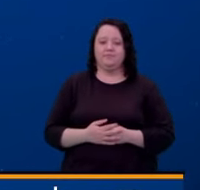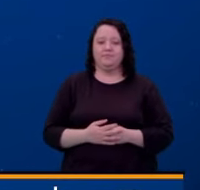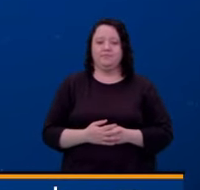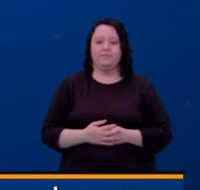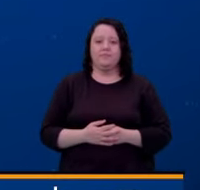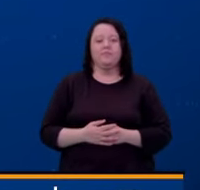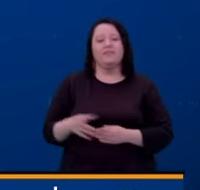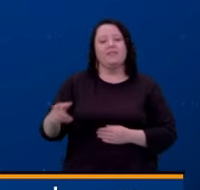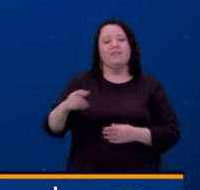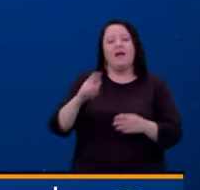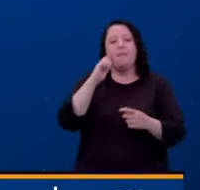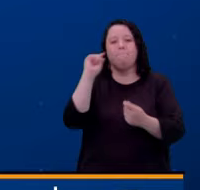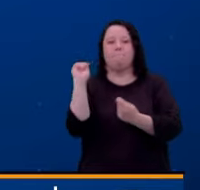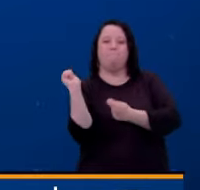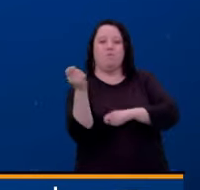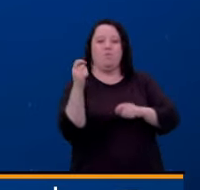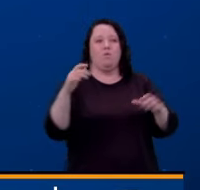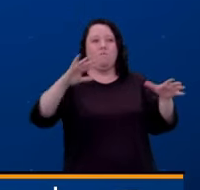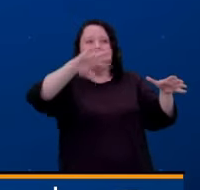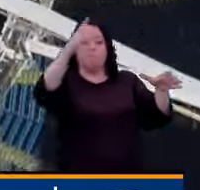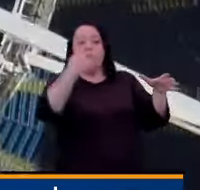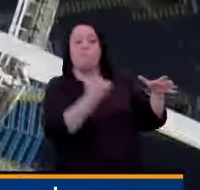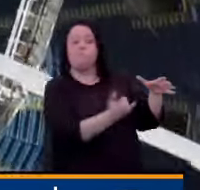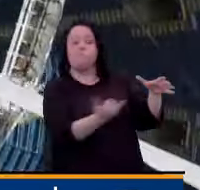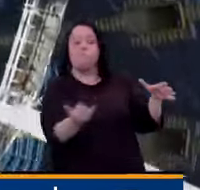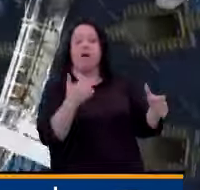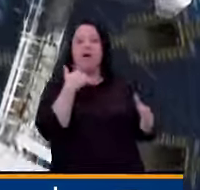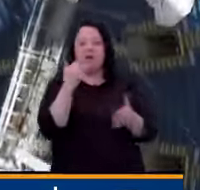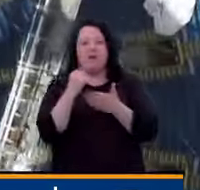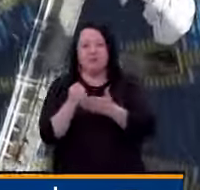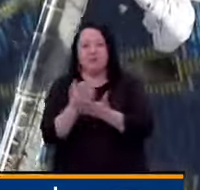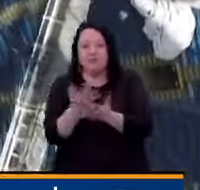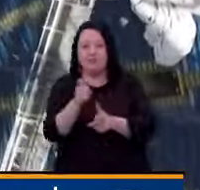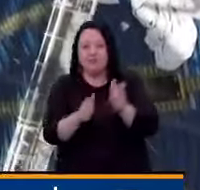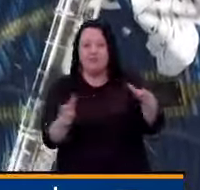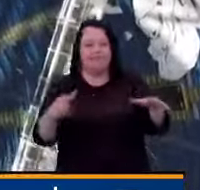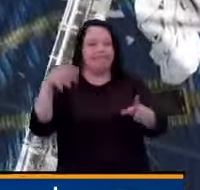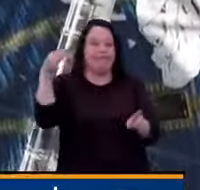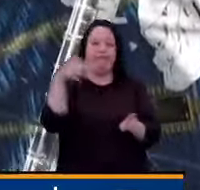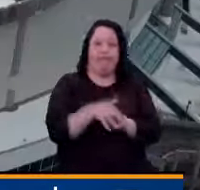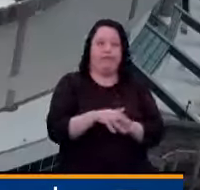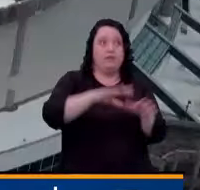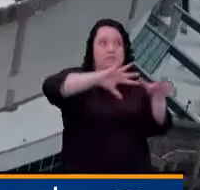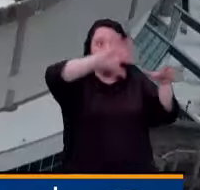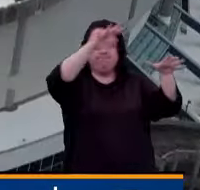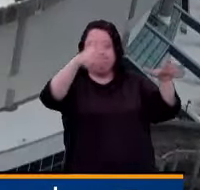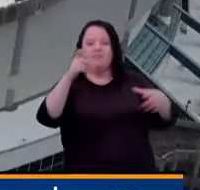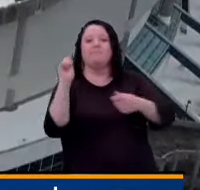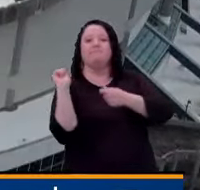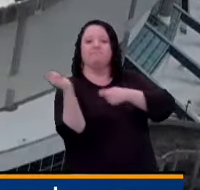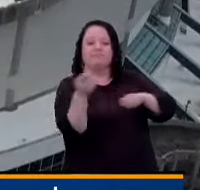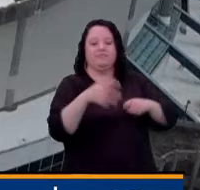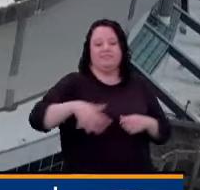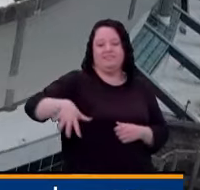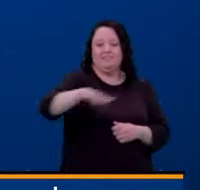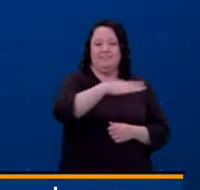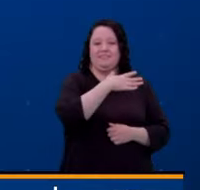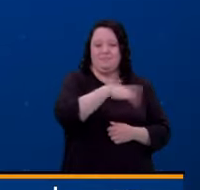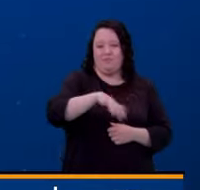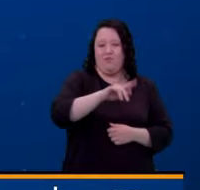El techo de un estadio donde se encontraba personal de emergencia se vio afectado. Se trata de un estadio de béisbol en San Petersburgo, en